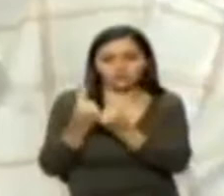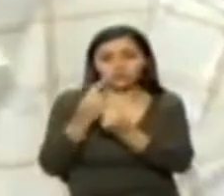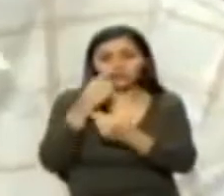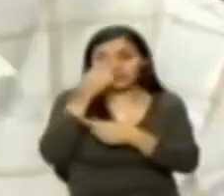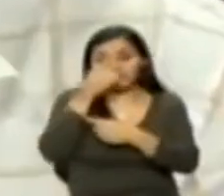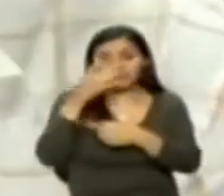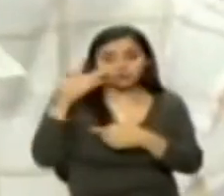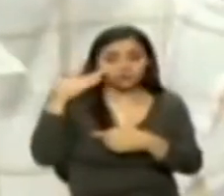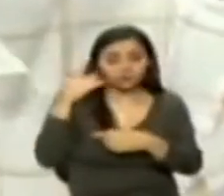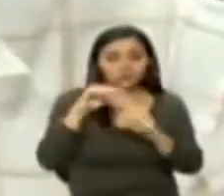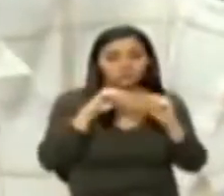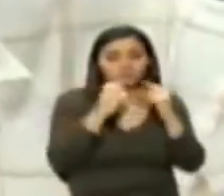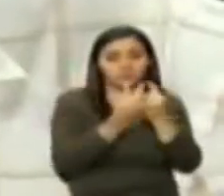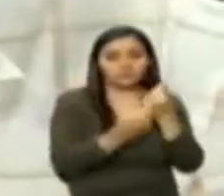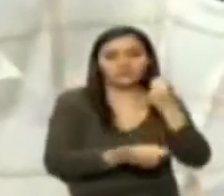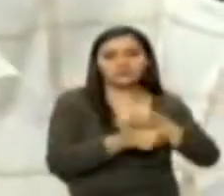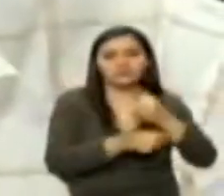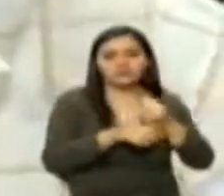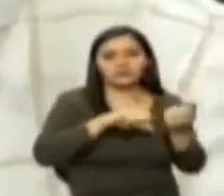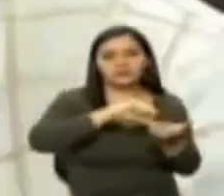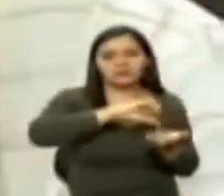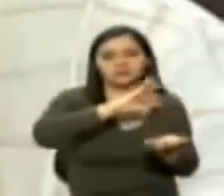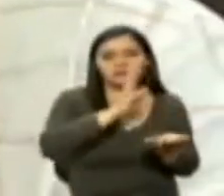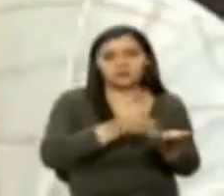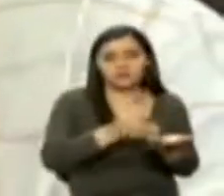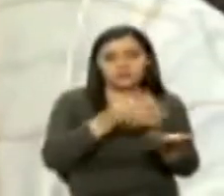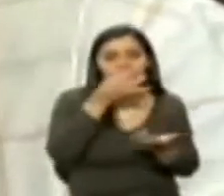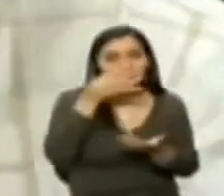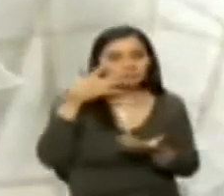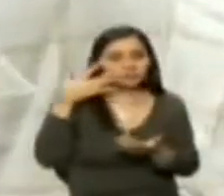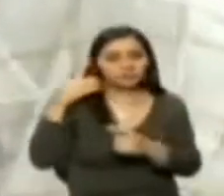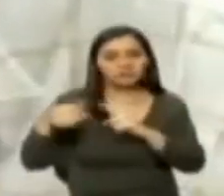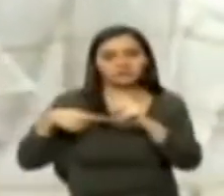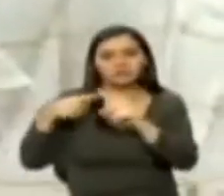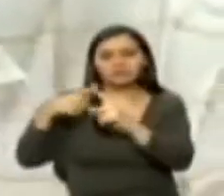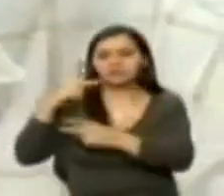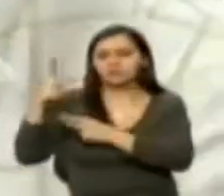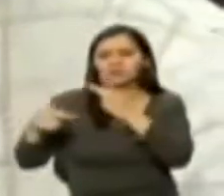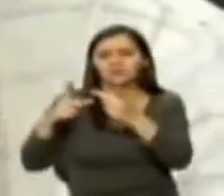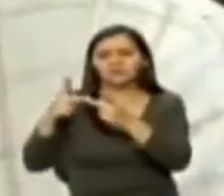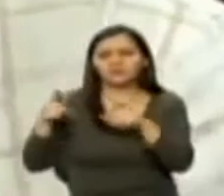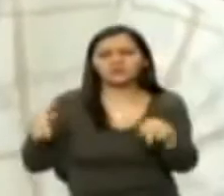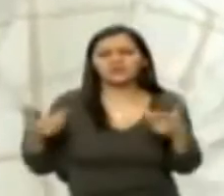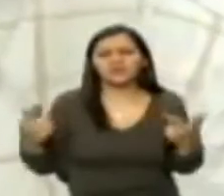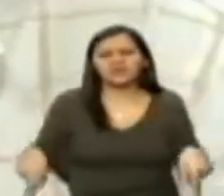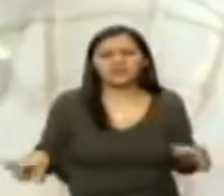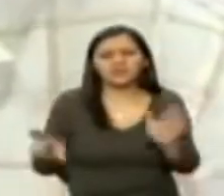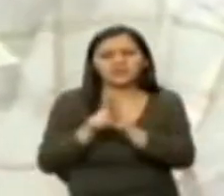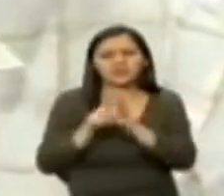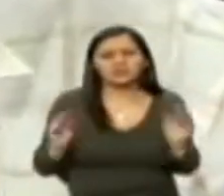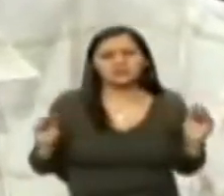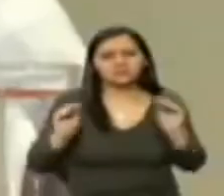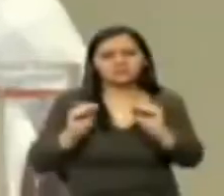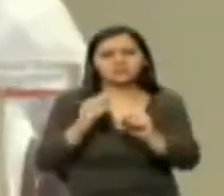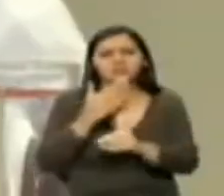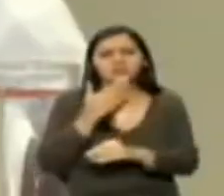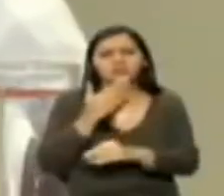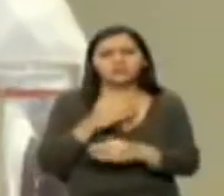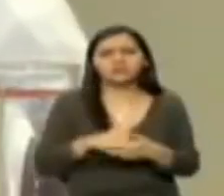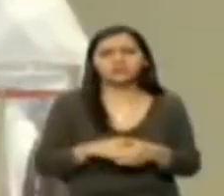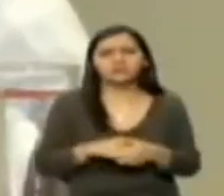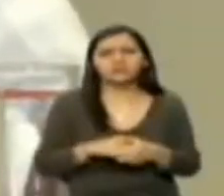que trabaja los asambleístas amazónicos y el otro los prefectos. ¿Qué debe contener esa ley para los amazónicos? Bueno, estamos en